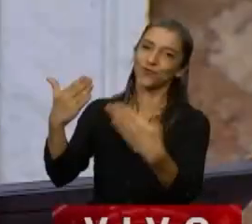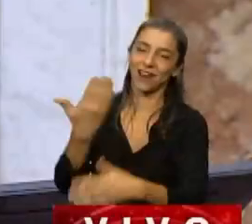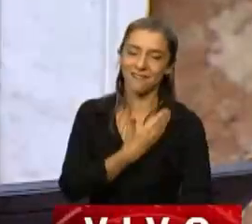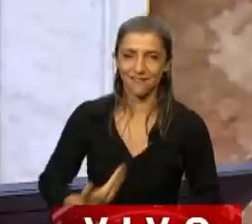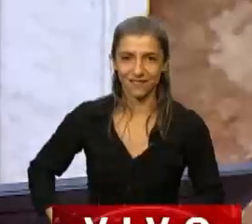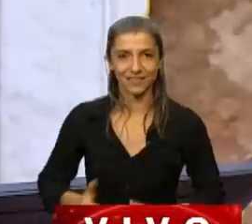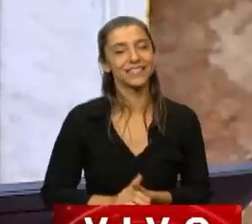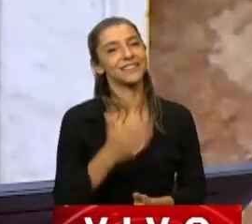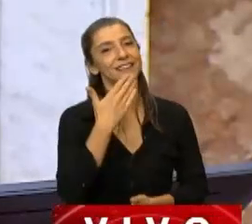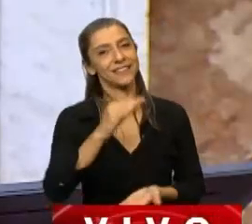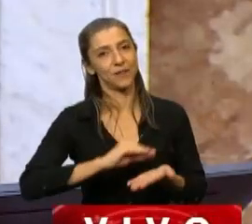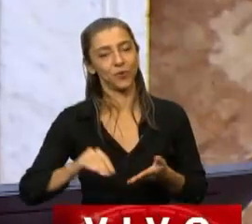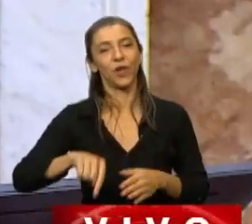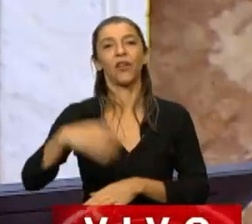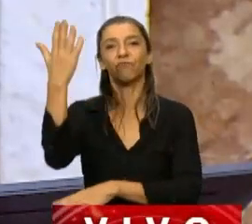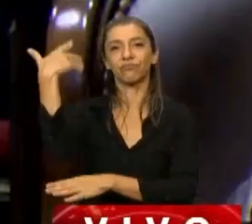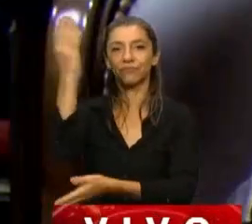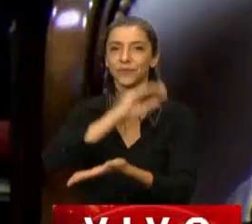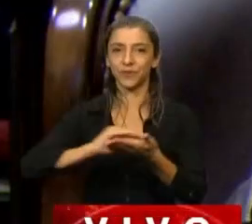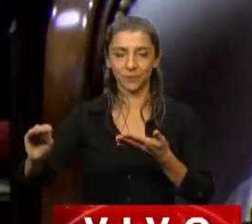uso de la palabra el diputado Itaí Hackman.